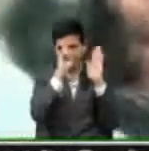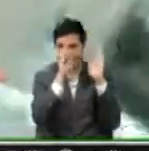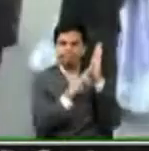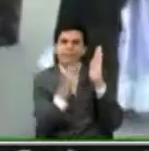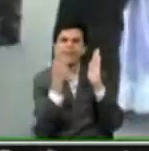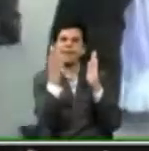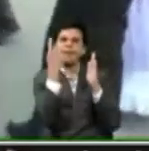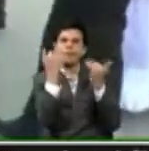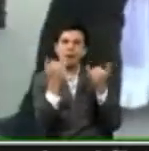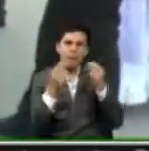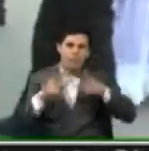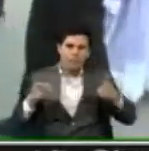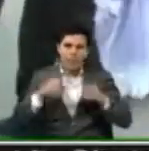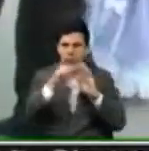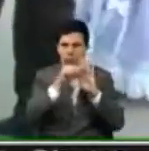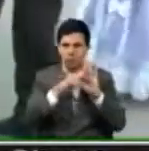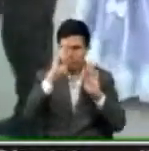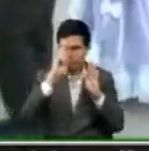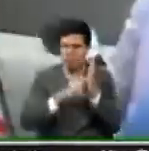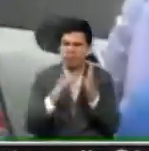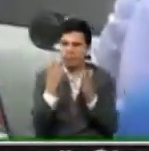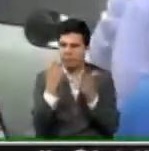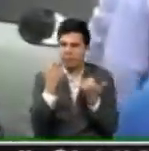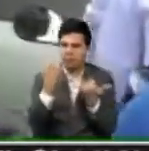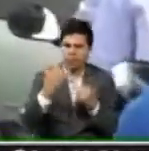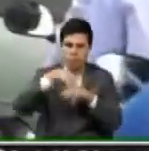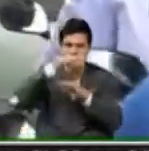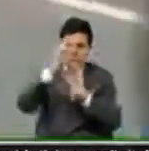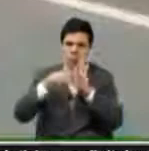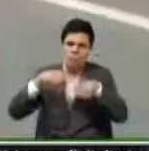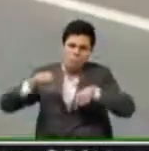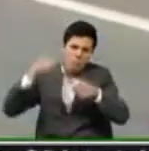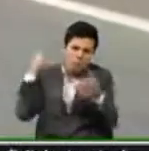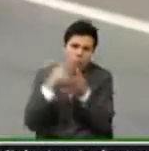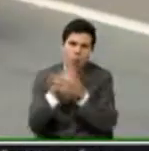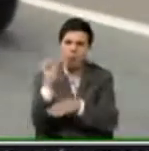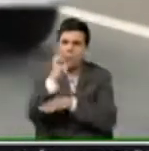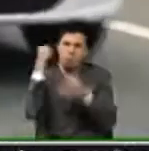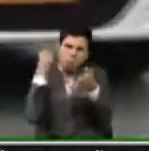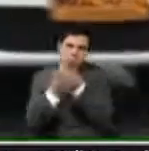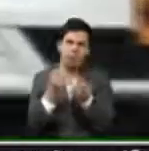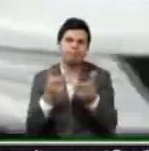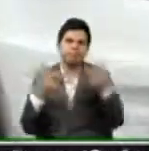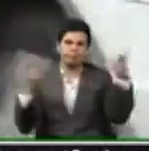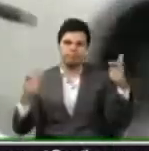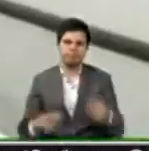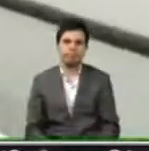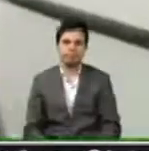es el principal causante de hechos trágicos en motocicletas y carros en general.